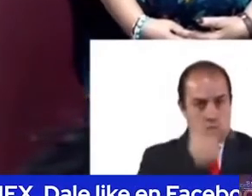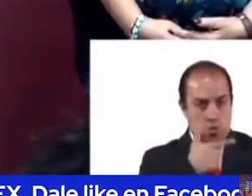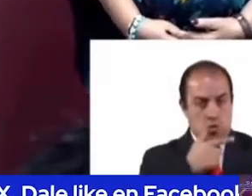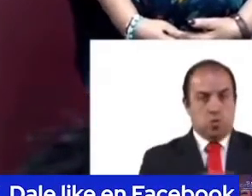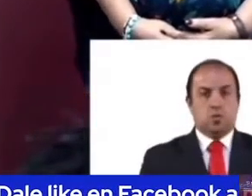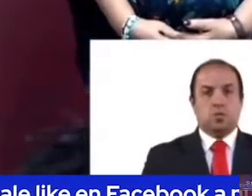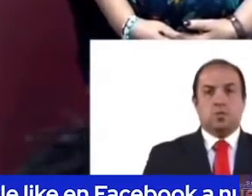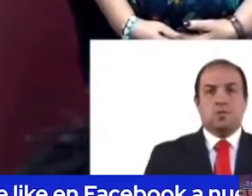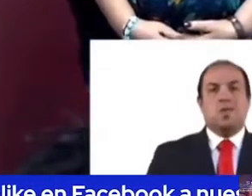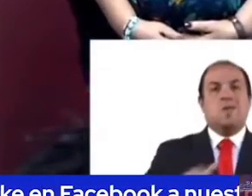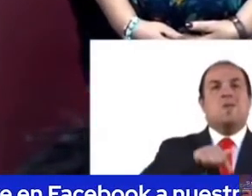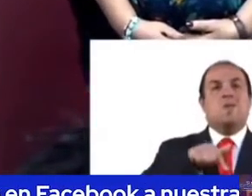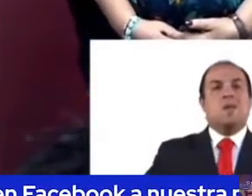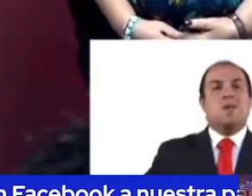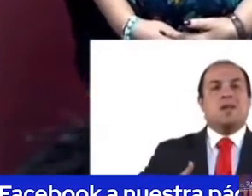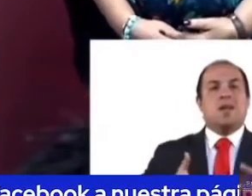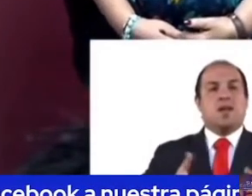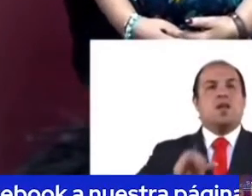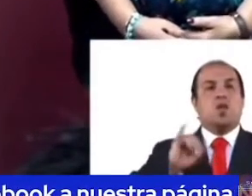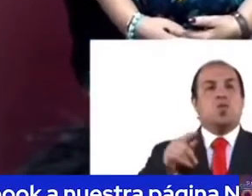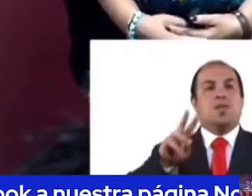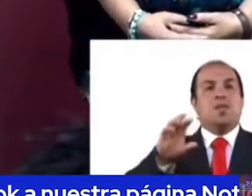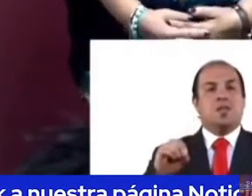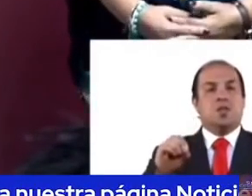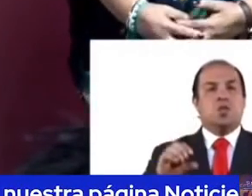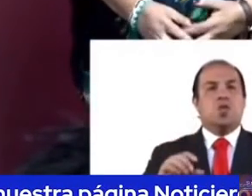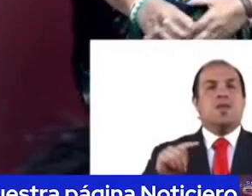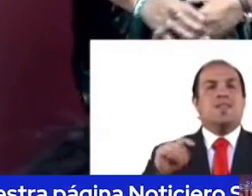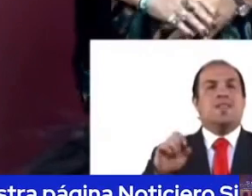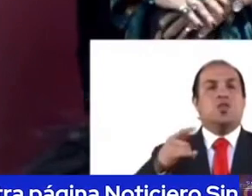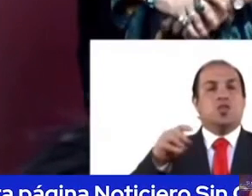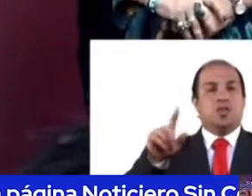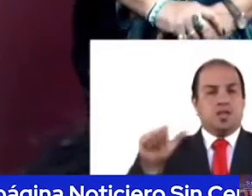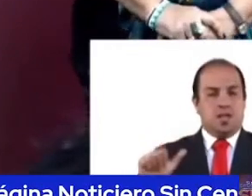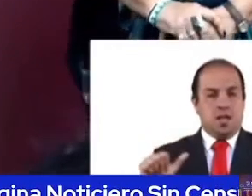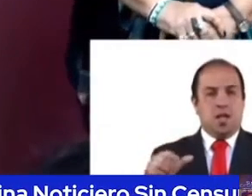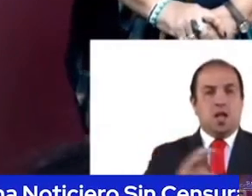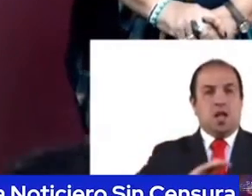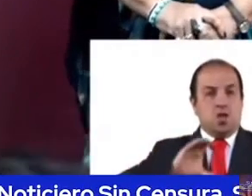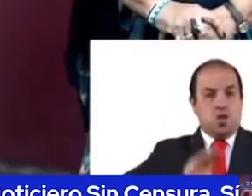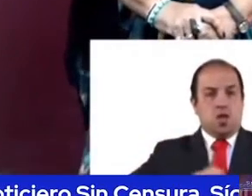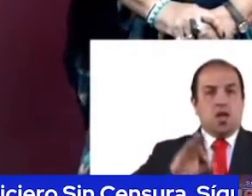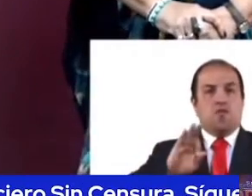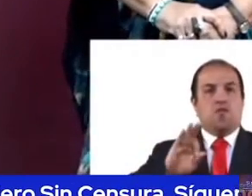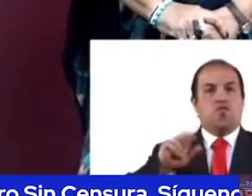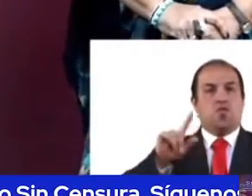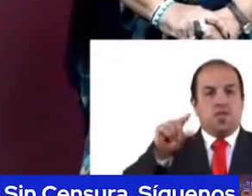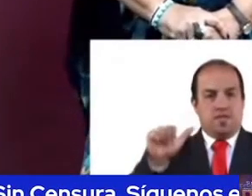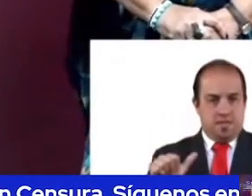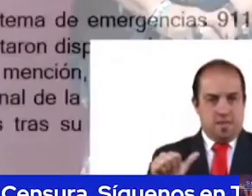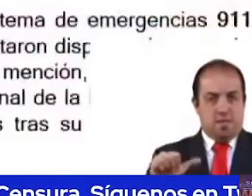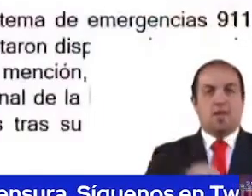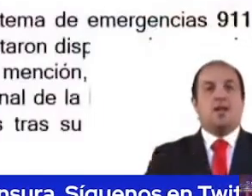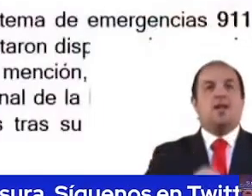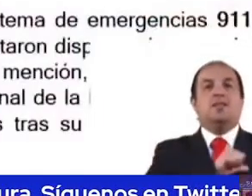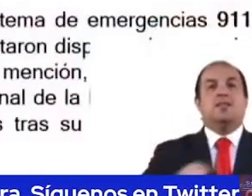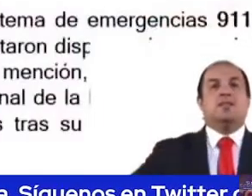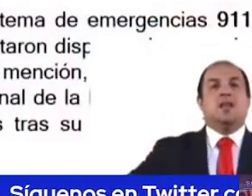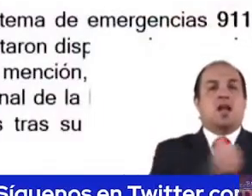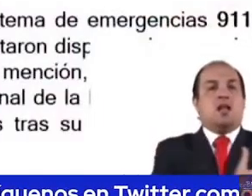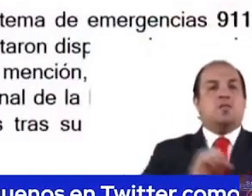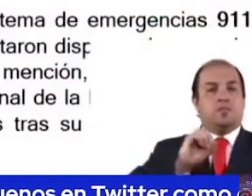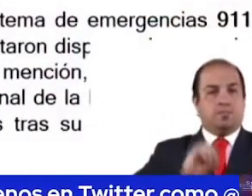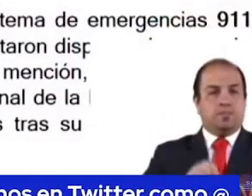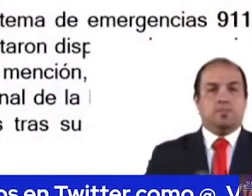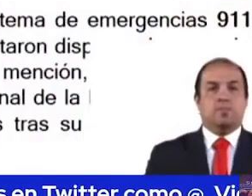las inmediaciones de la calle Juventino Rosas y Tecoyotitla, en la colonia Florida, alcaldía Álvaro Obregón. Con relación a